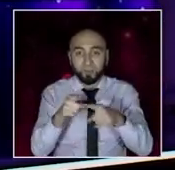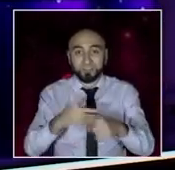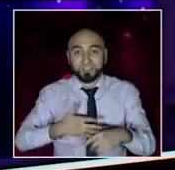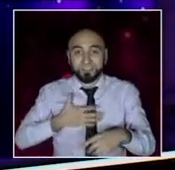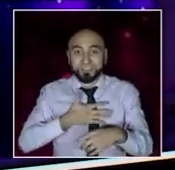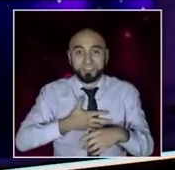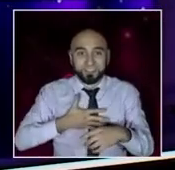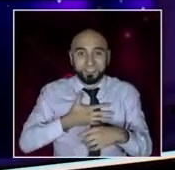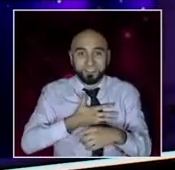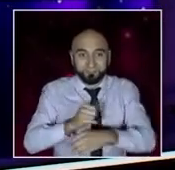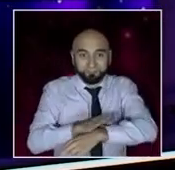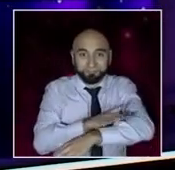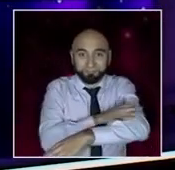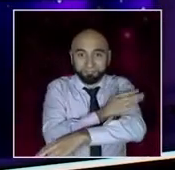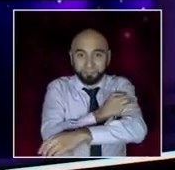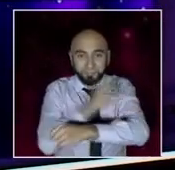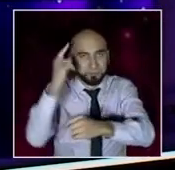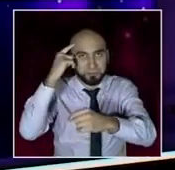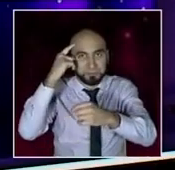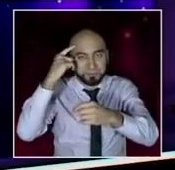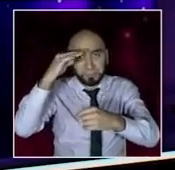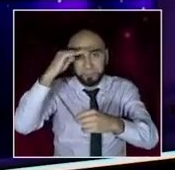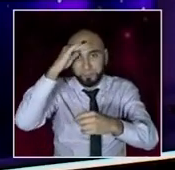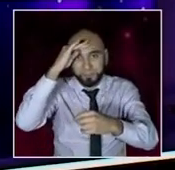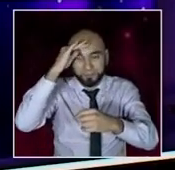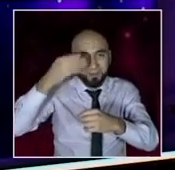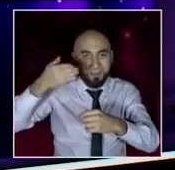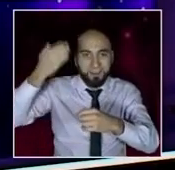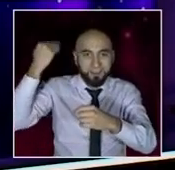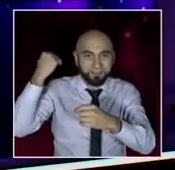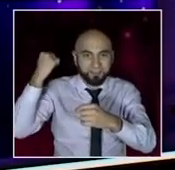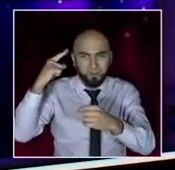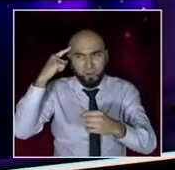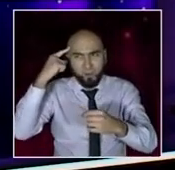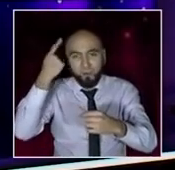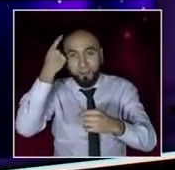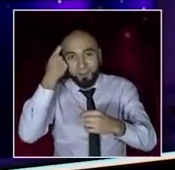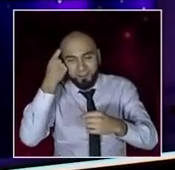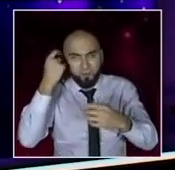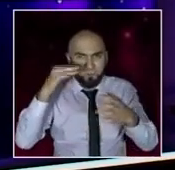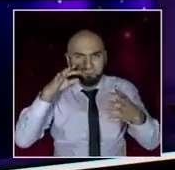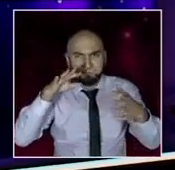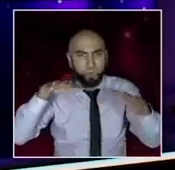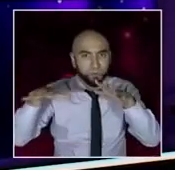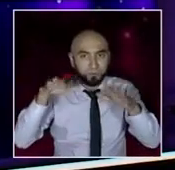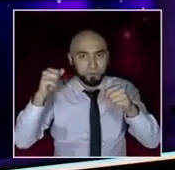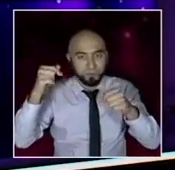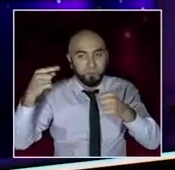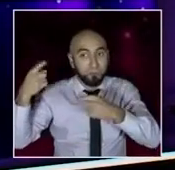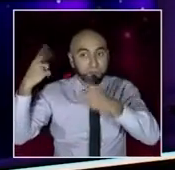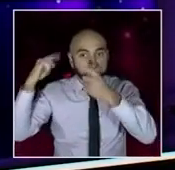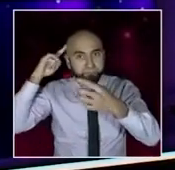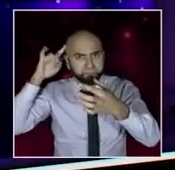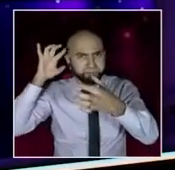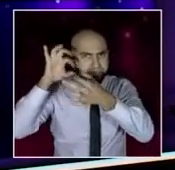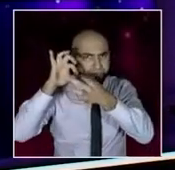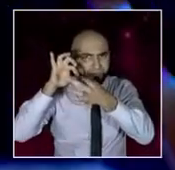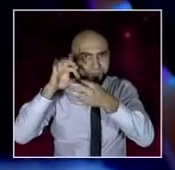sensoriales con sus expectativas anteriores y predicciones o creencias acerca de cómo es el mundo para formular su